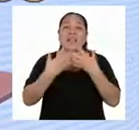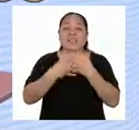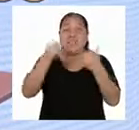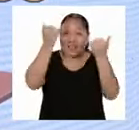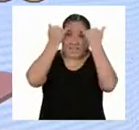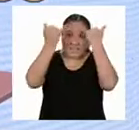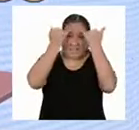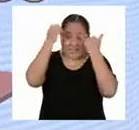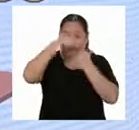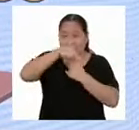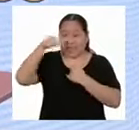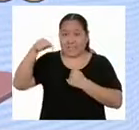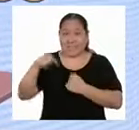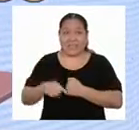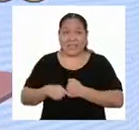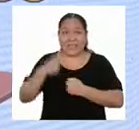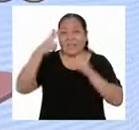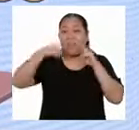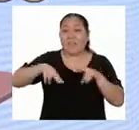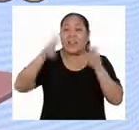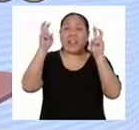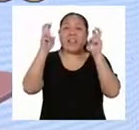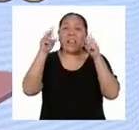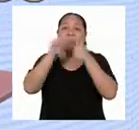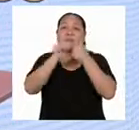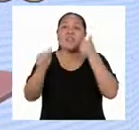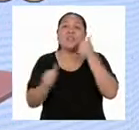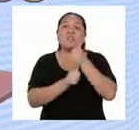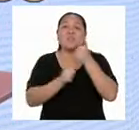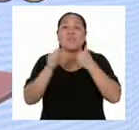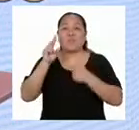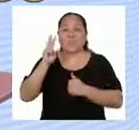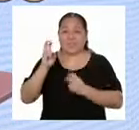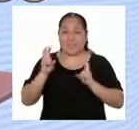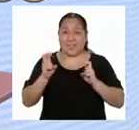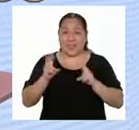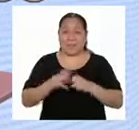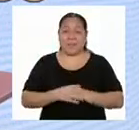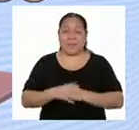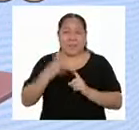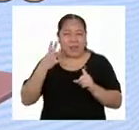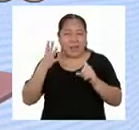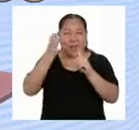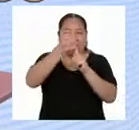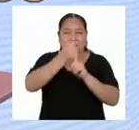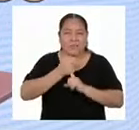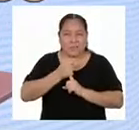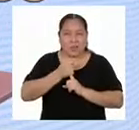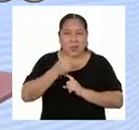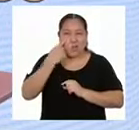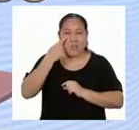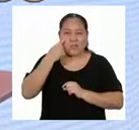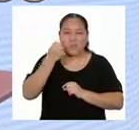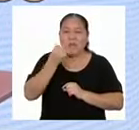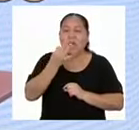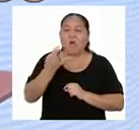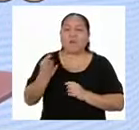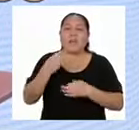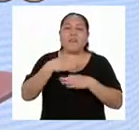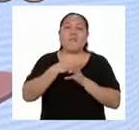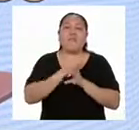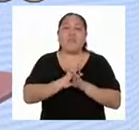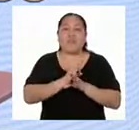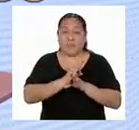las ideas del texto y reconocer el tema y el subtema. Para lograrlo, conoceremos algunas estrategias de lectura.